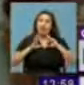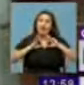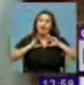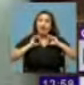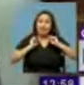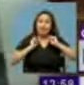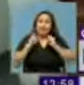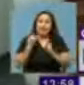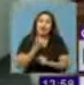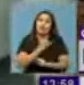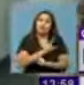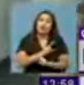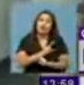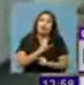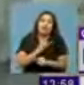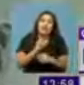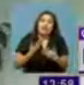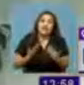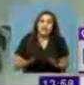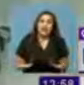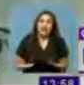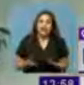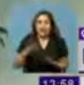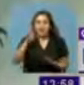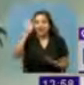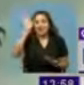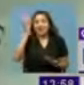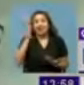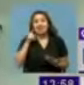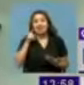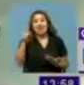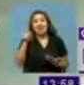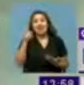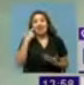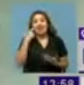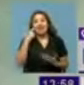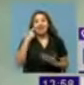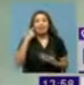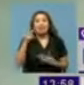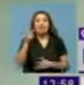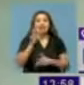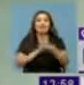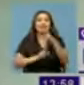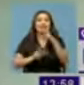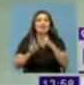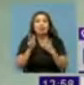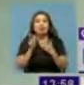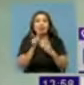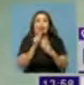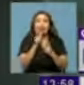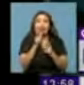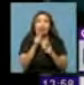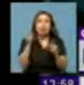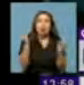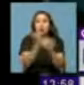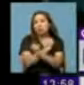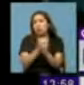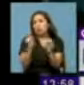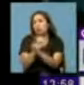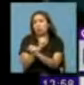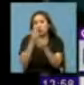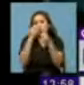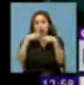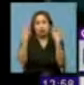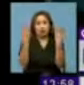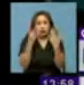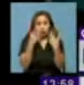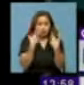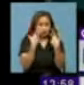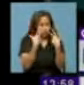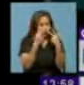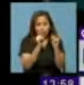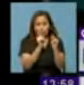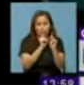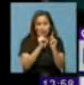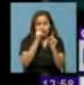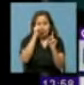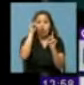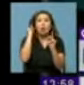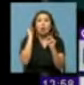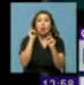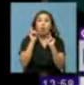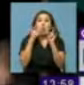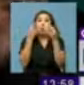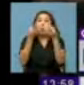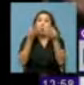secretario académico de la universidad y él quiere de alguna forma soslayar y que todo se apruebe así nomás. No, tiene que hacer las cosas